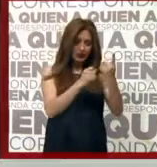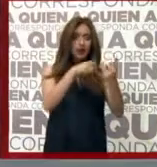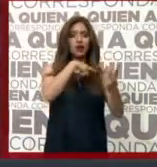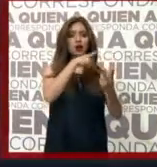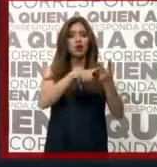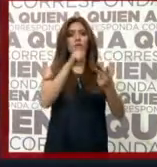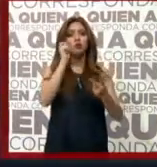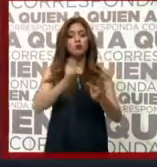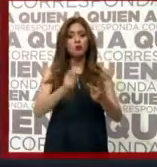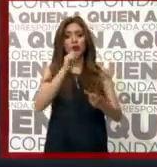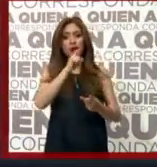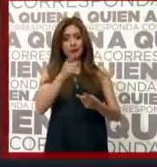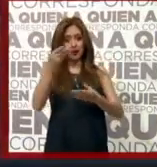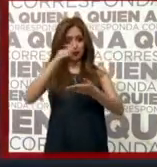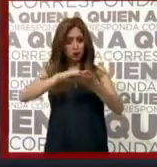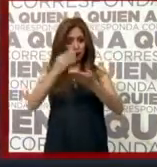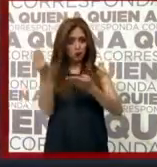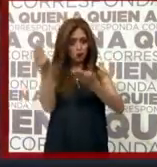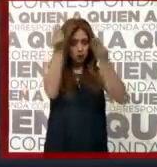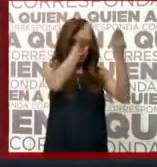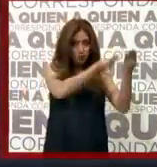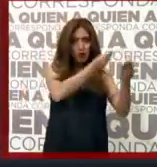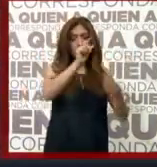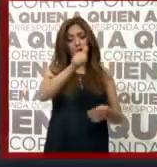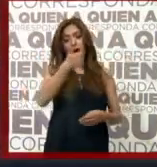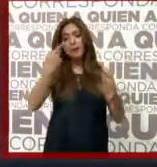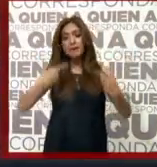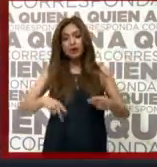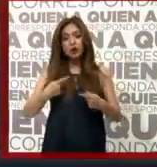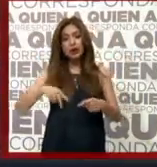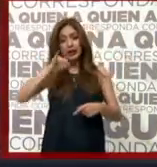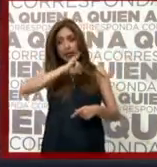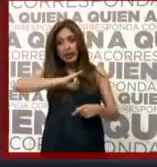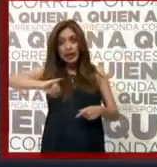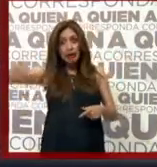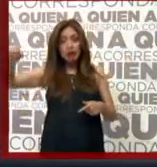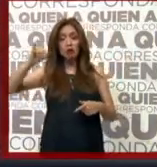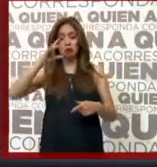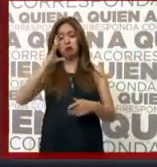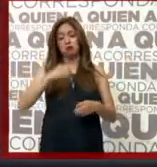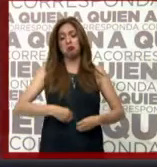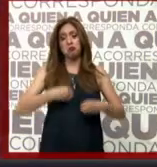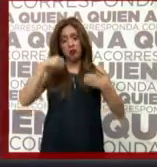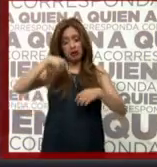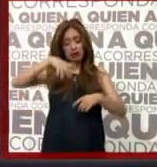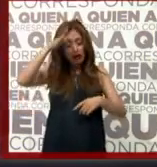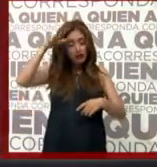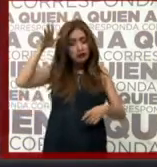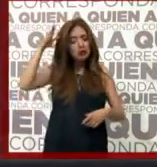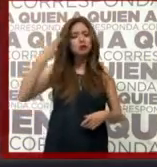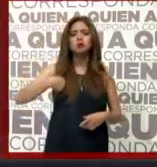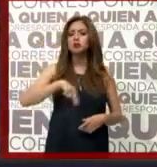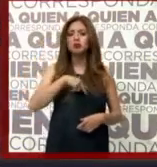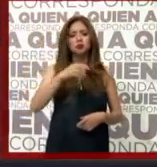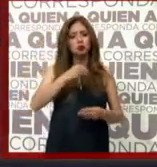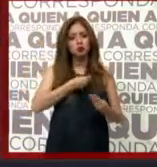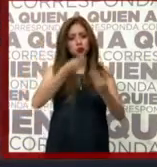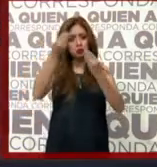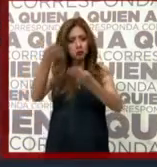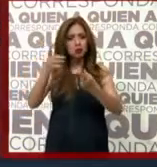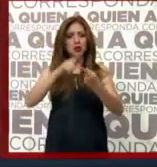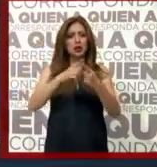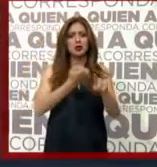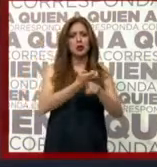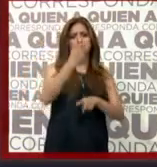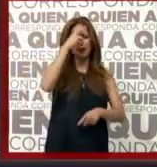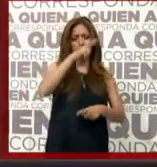en un solo, lo mandamos por mensajería. Así es, quienes estén un poquito lejos de las instalaciones de TV Azteca, les las hacemos llegar sin ningún problema. Está México y Distrito Federal,